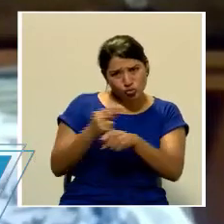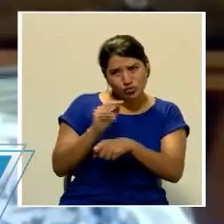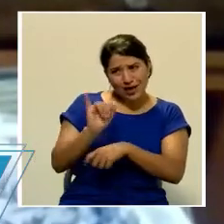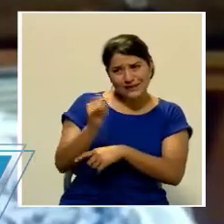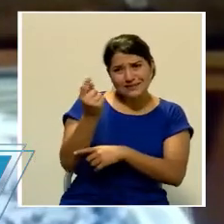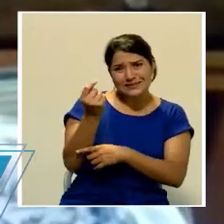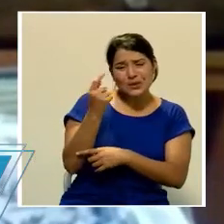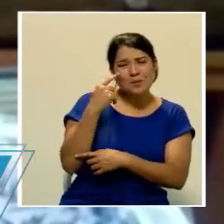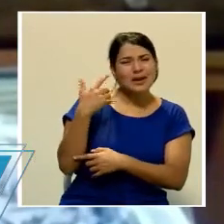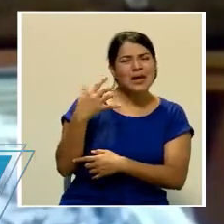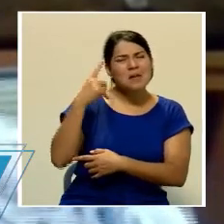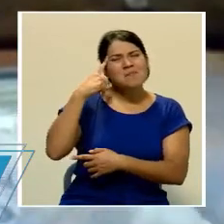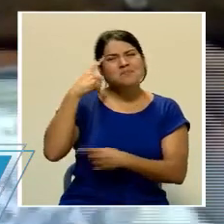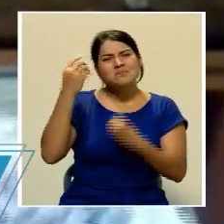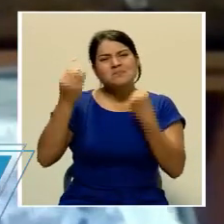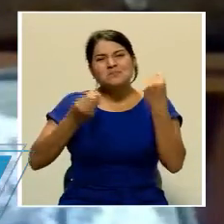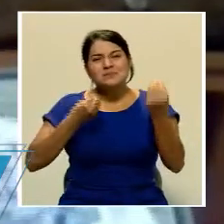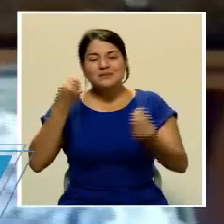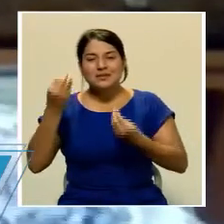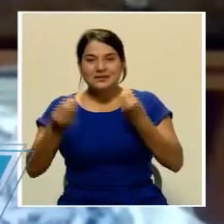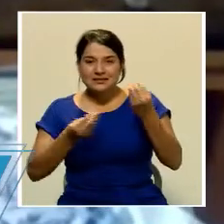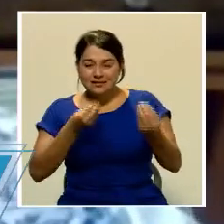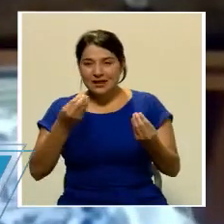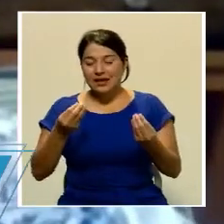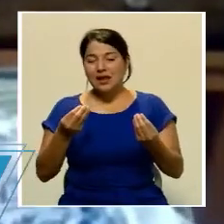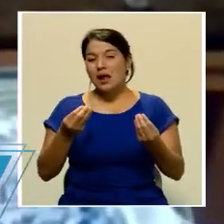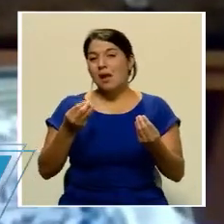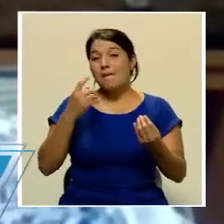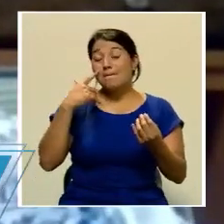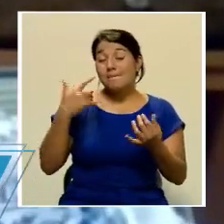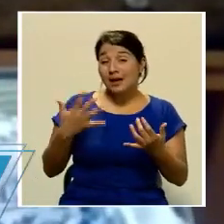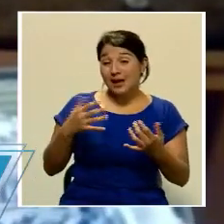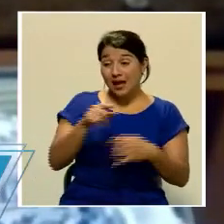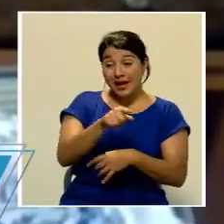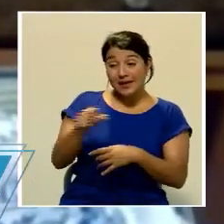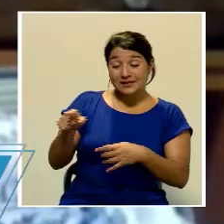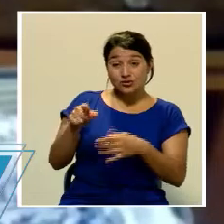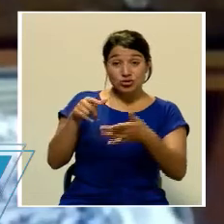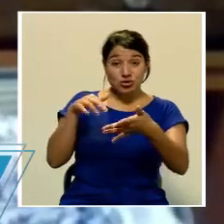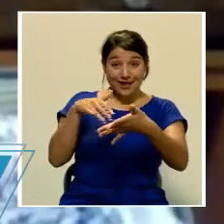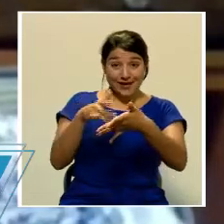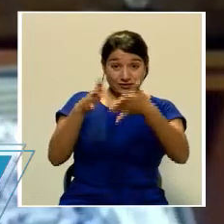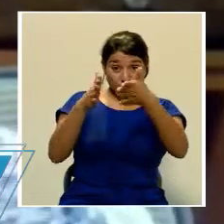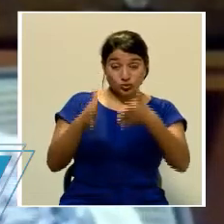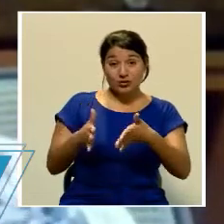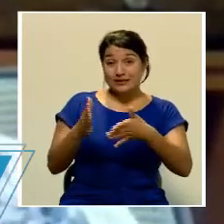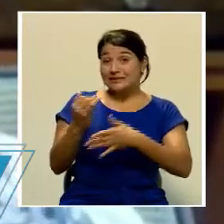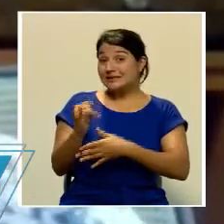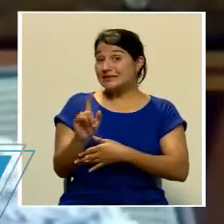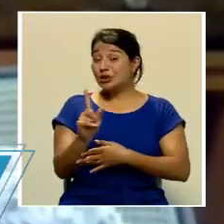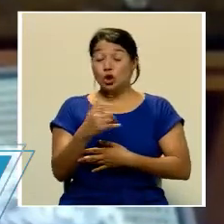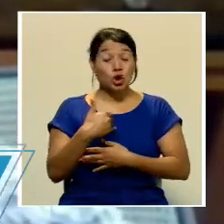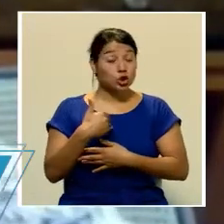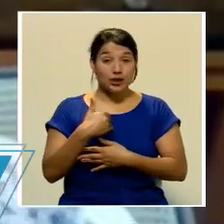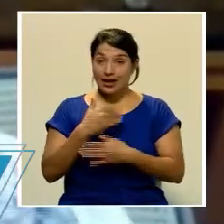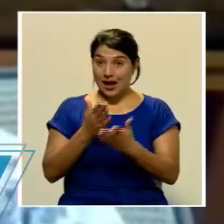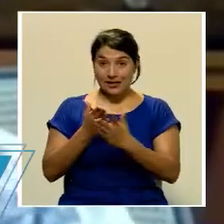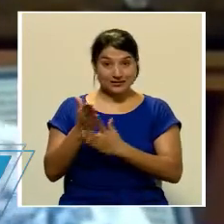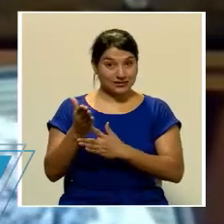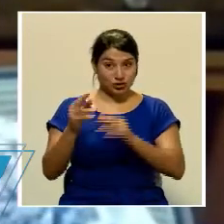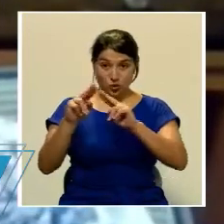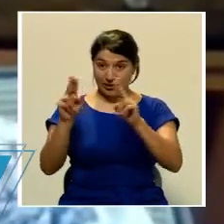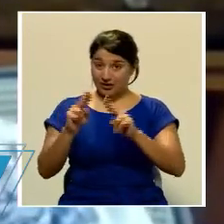cómo hacer una medida diferenciada donde aquellos hogares que están sufriendo una desconexión mayor